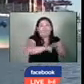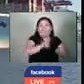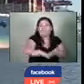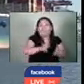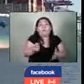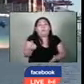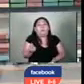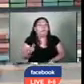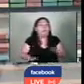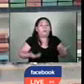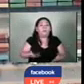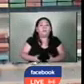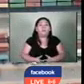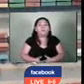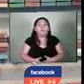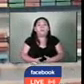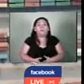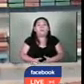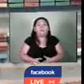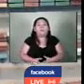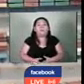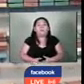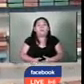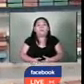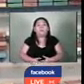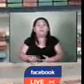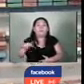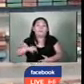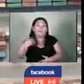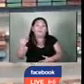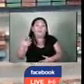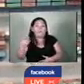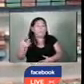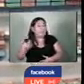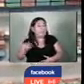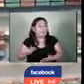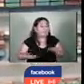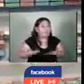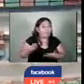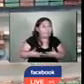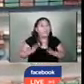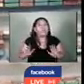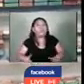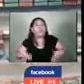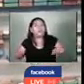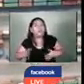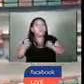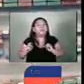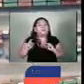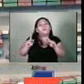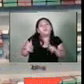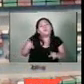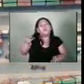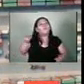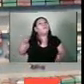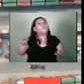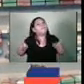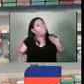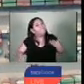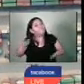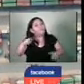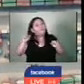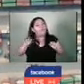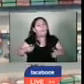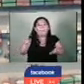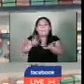y bajas ventas. Si esto está aumentando, pues tiene que haber una alternativa por donde va. Y puede ser que esa